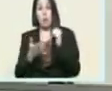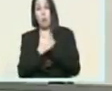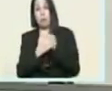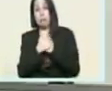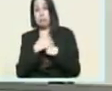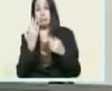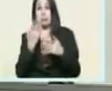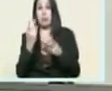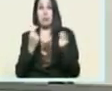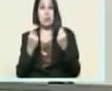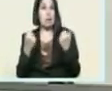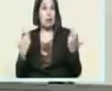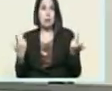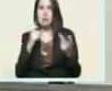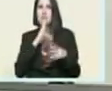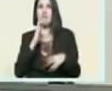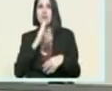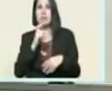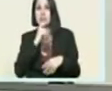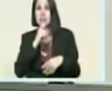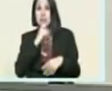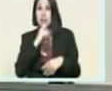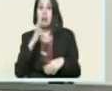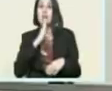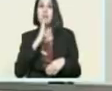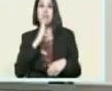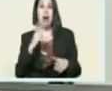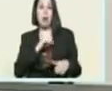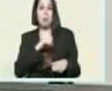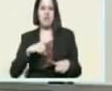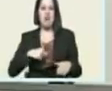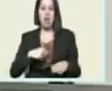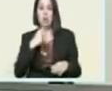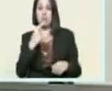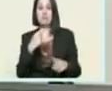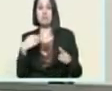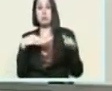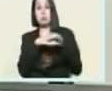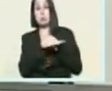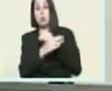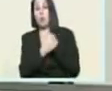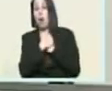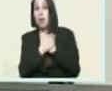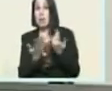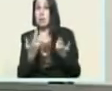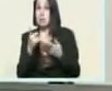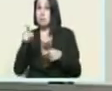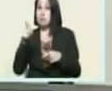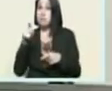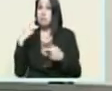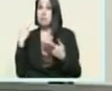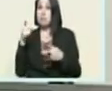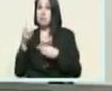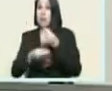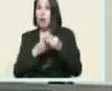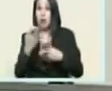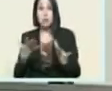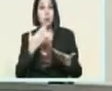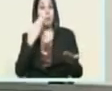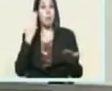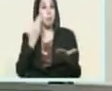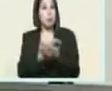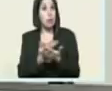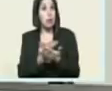billetes. Hay algunos banqueros de bancos privados que se han prestado a esta guachafita y a esta vagabundería.